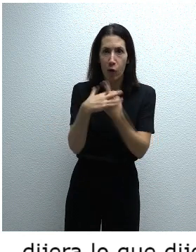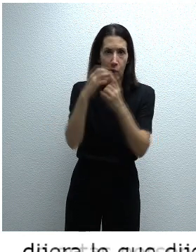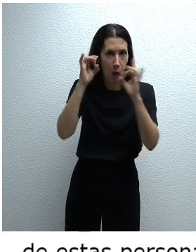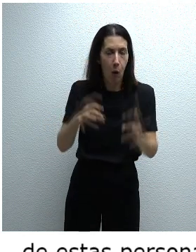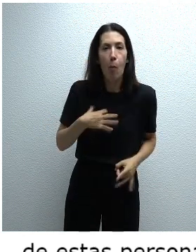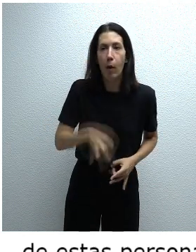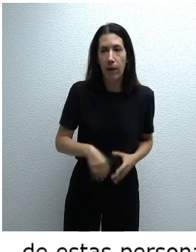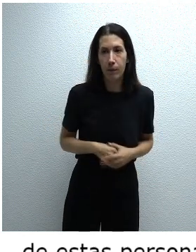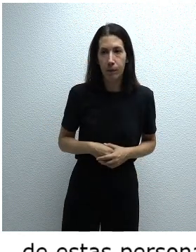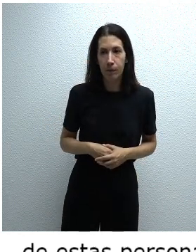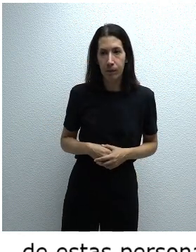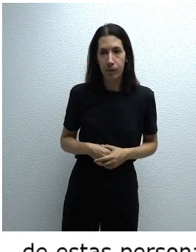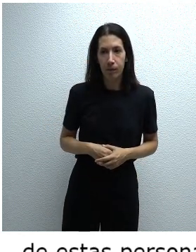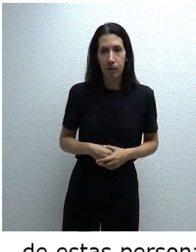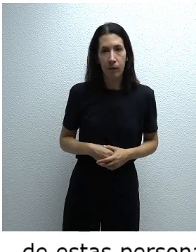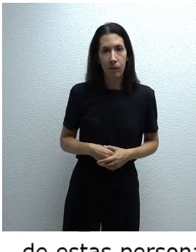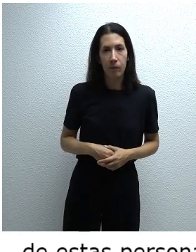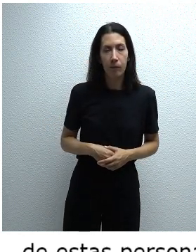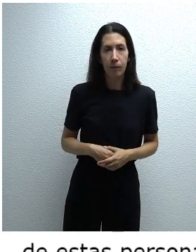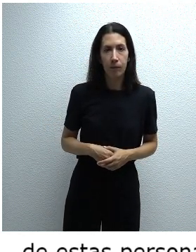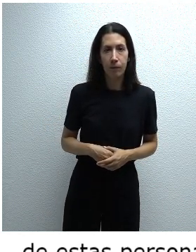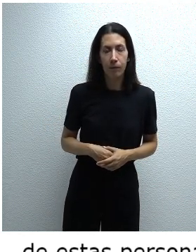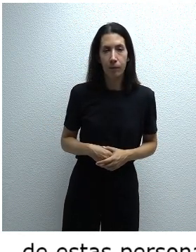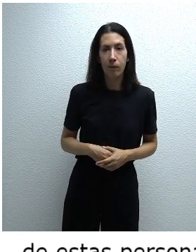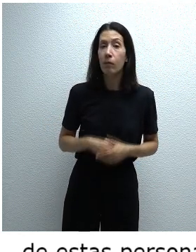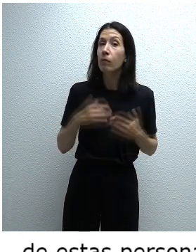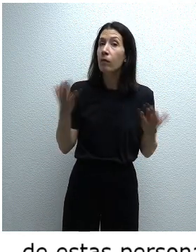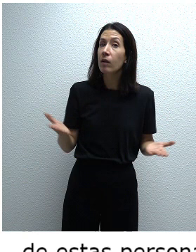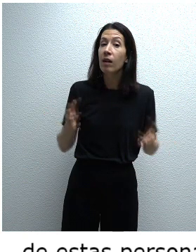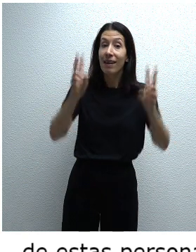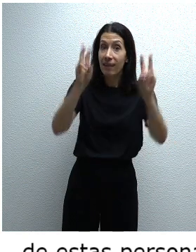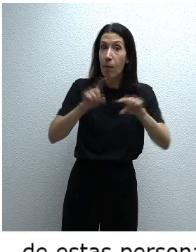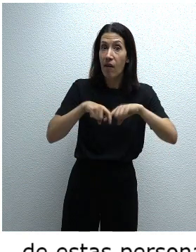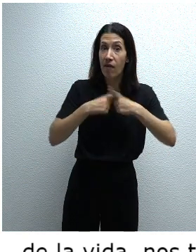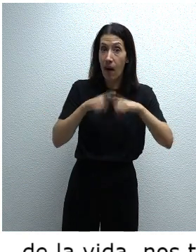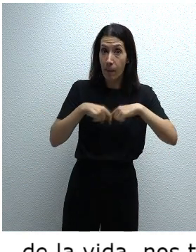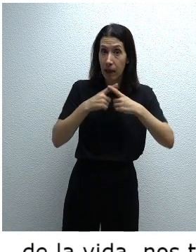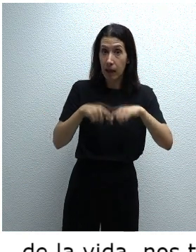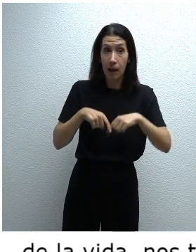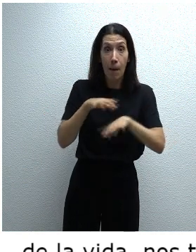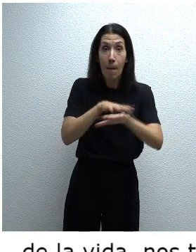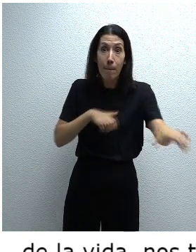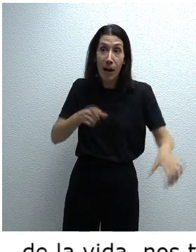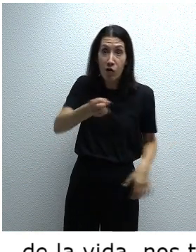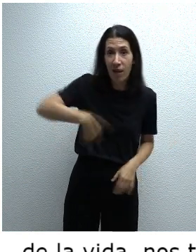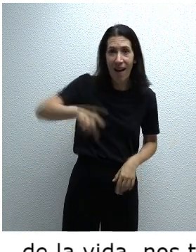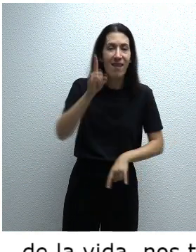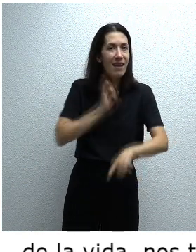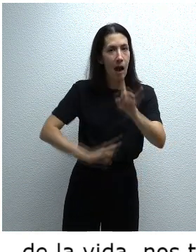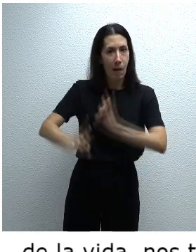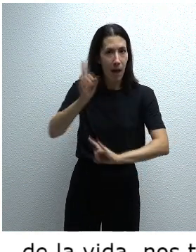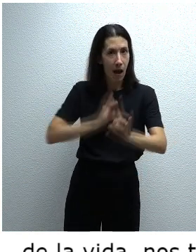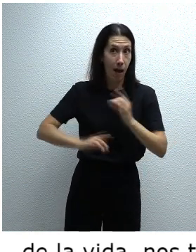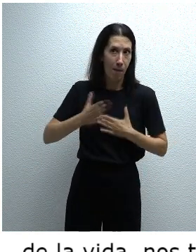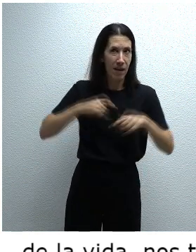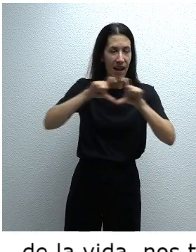Nos tenemos que mirar en ese espejo. En cuanto a las familias, que son las que mayoritariamente llaman a la